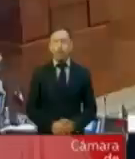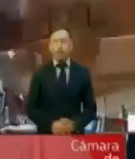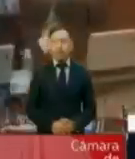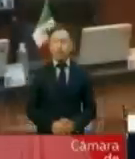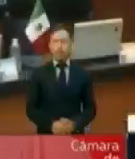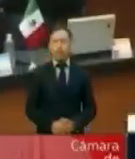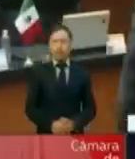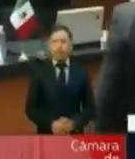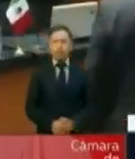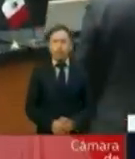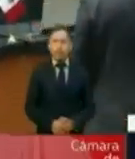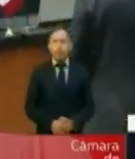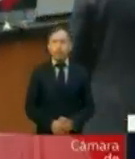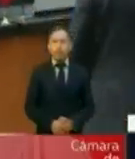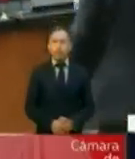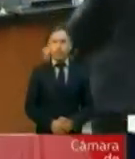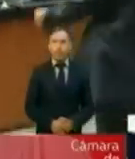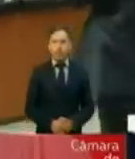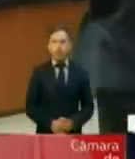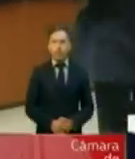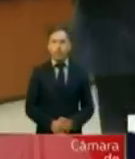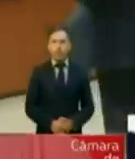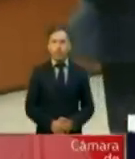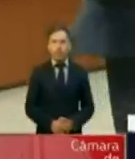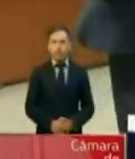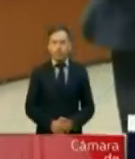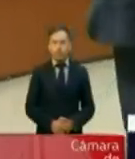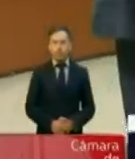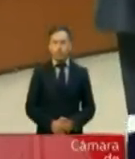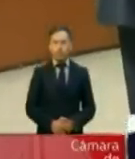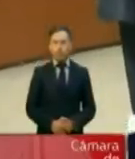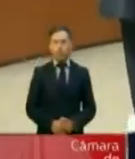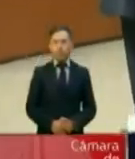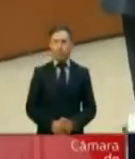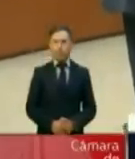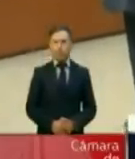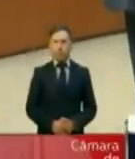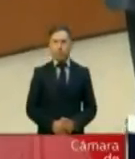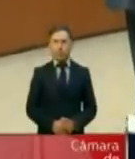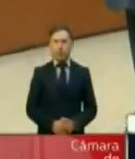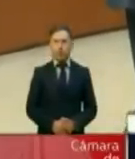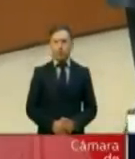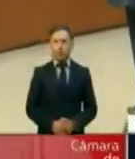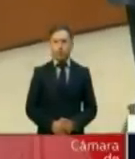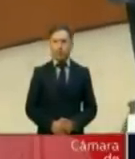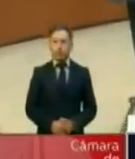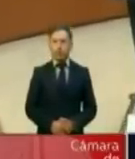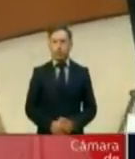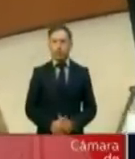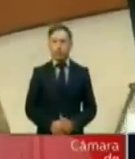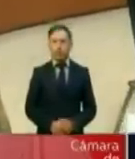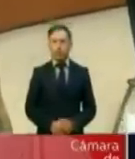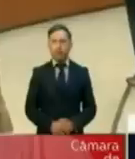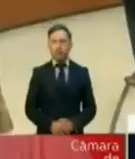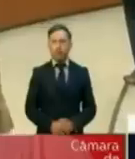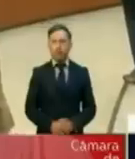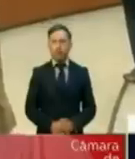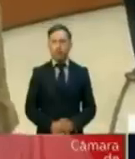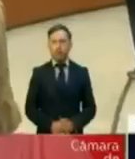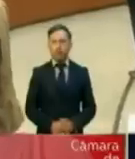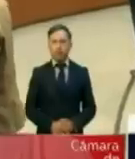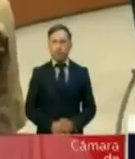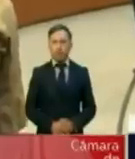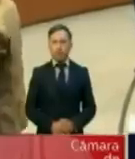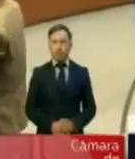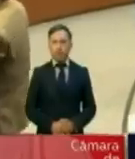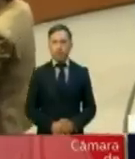maneras para obtener esos votos faltantes. Una de ellas es, por supuesto, aprovechar